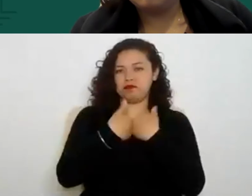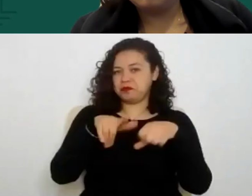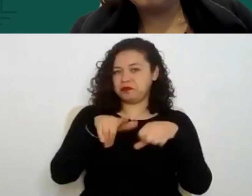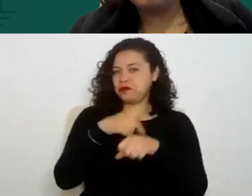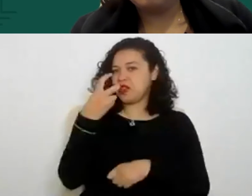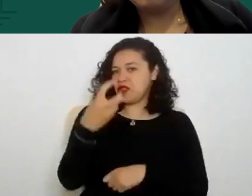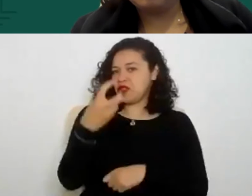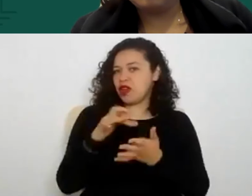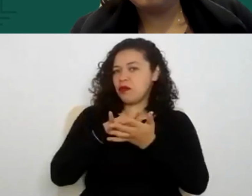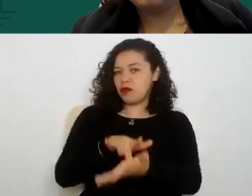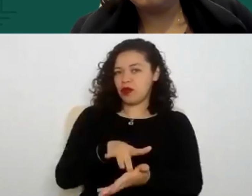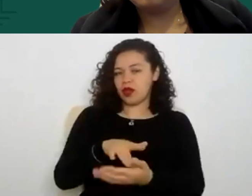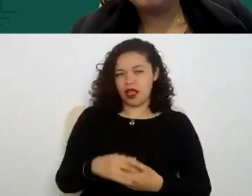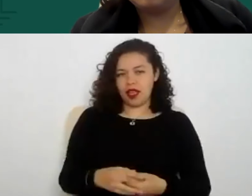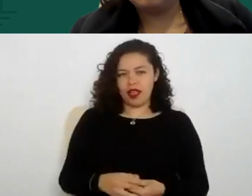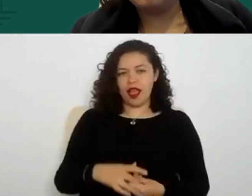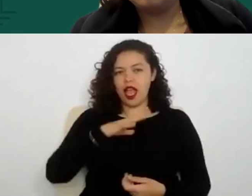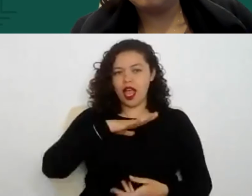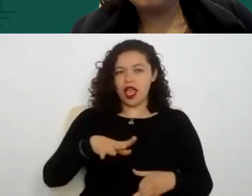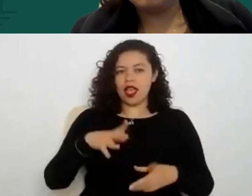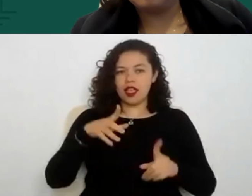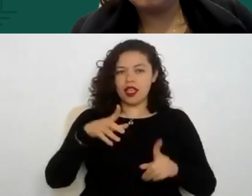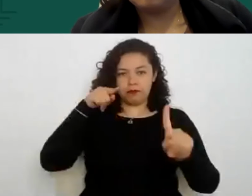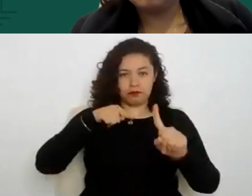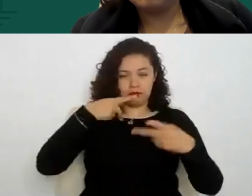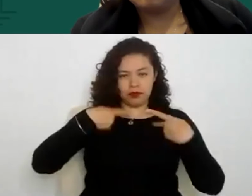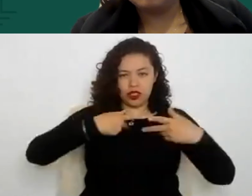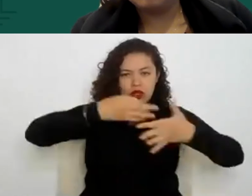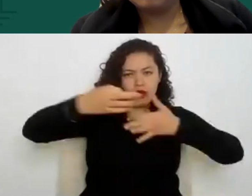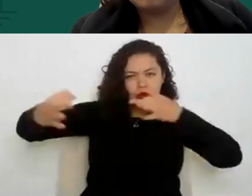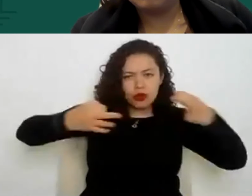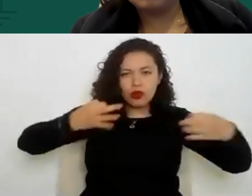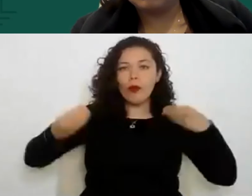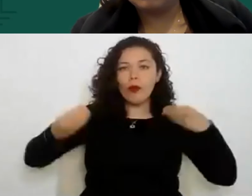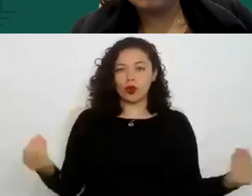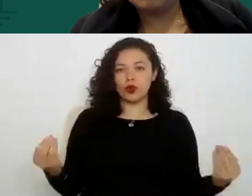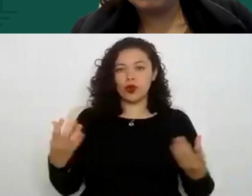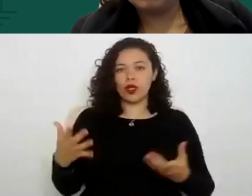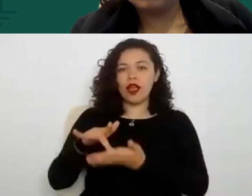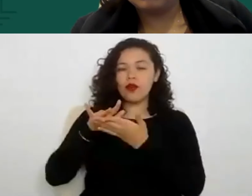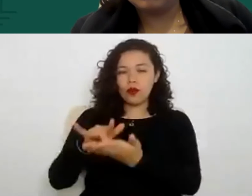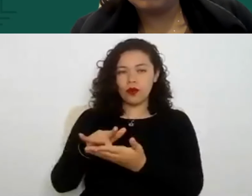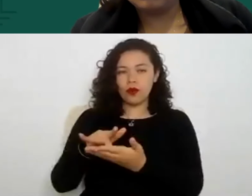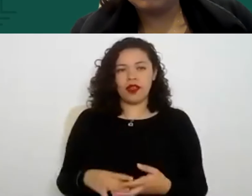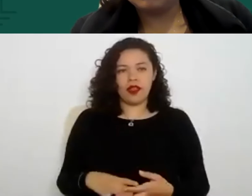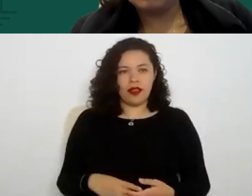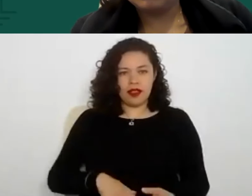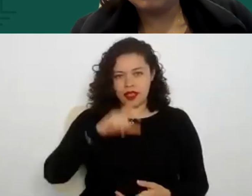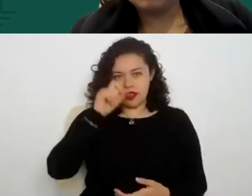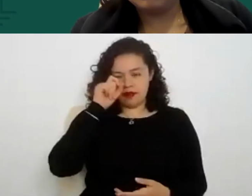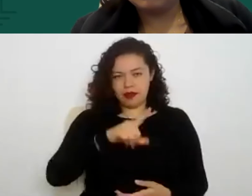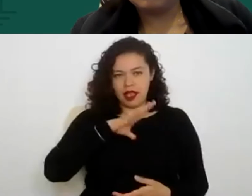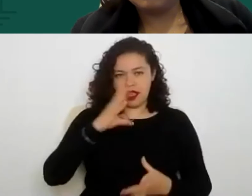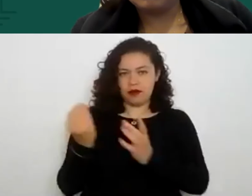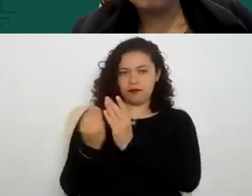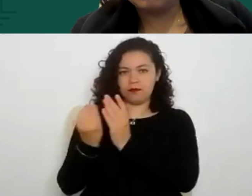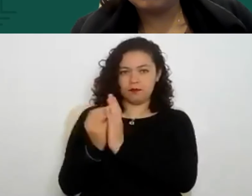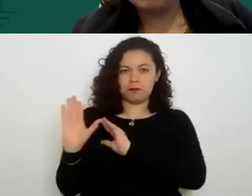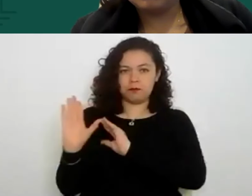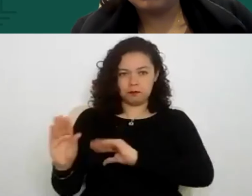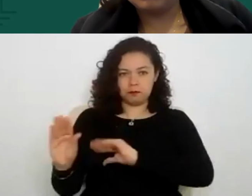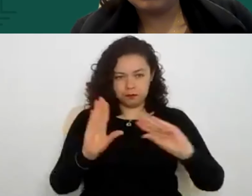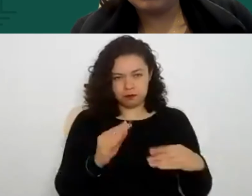alcance, una gran pauta. También, si quieren, podemos luego echarles una capacitación en ese sentido a todos los involucrados, porque